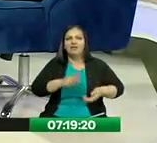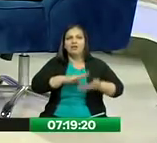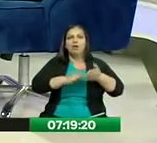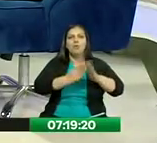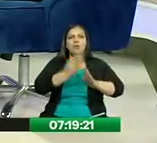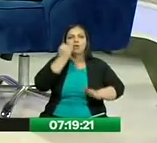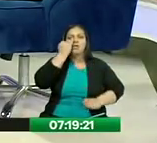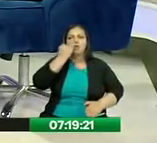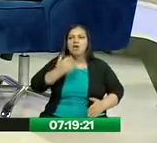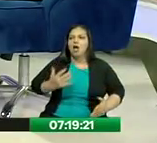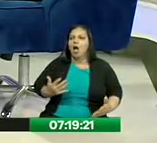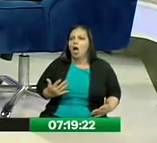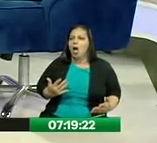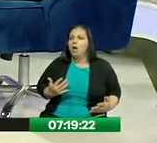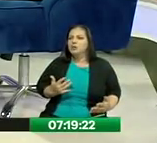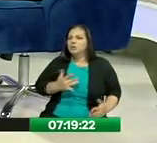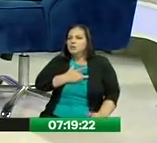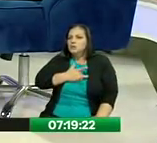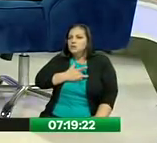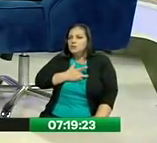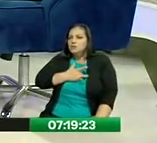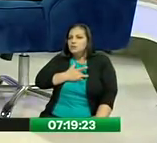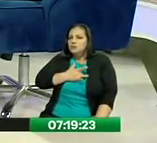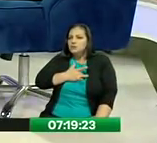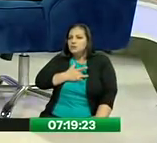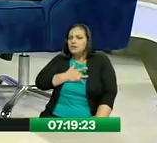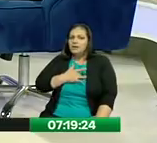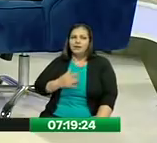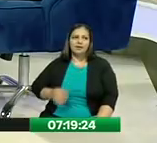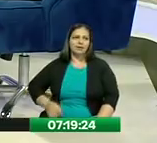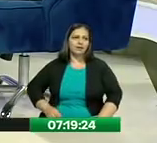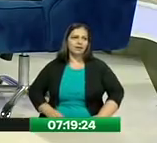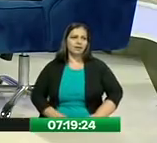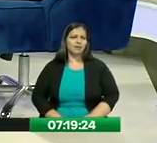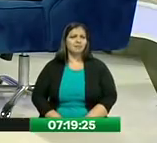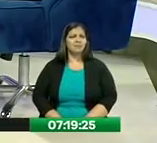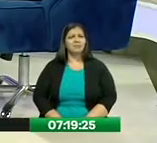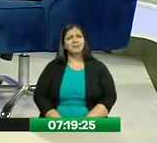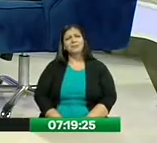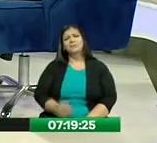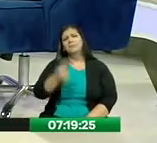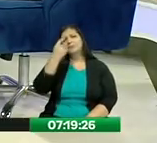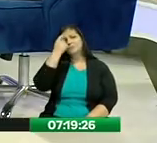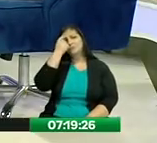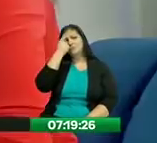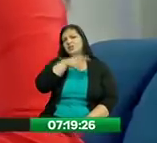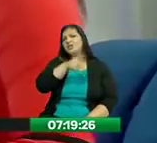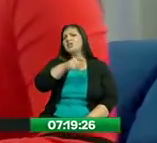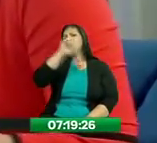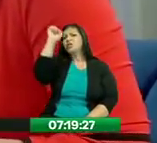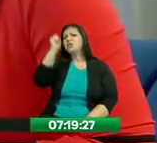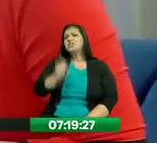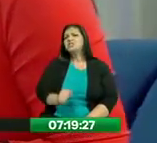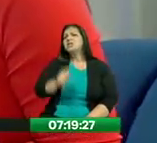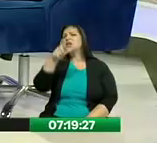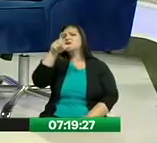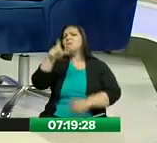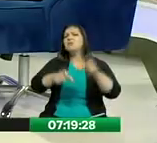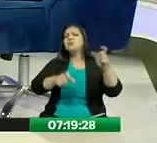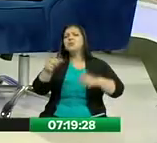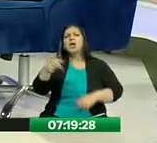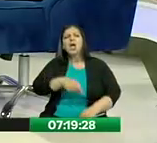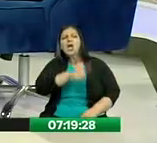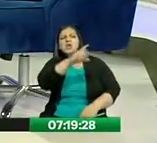mí me dijeran, doña Luisa, se va usted a la costa, váyase, y a los costeños nos dicen, mono, mona, váyase a su tierra, Guayaquil. Realmente,